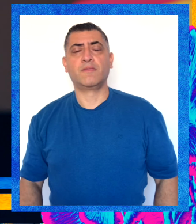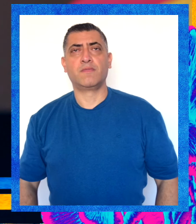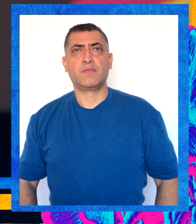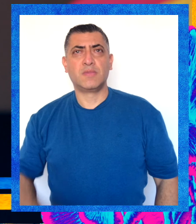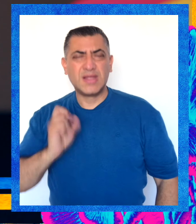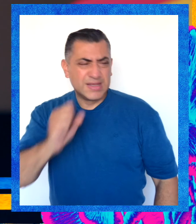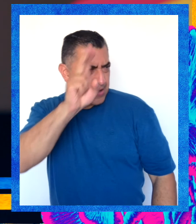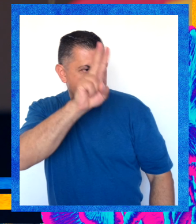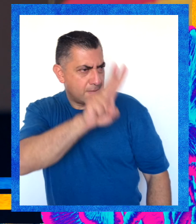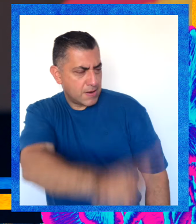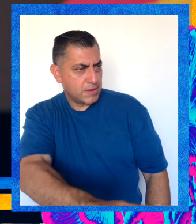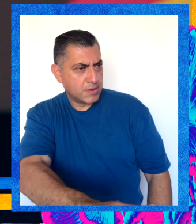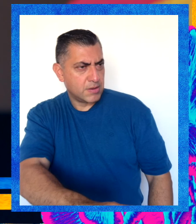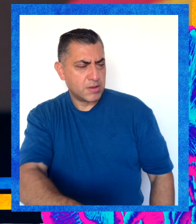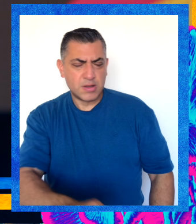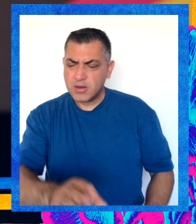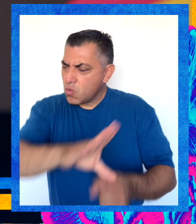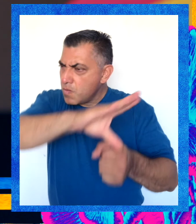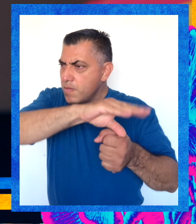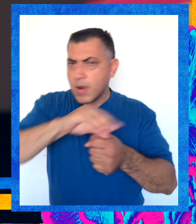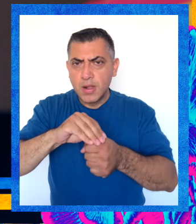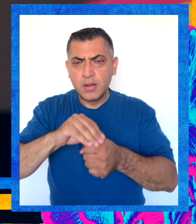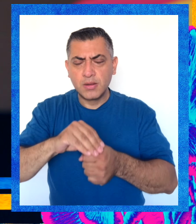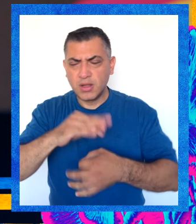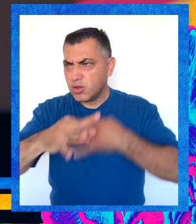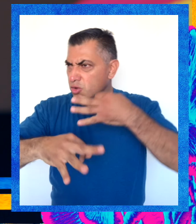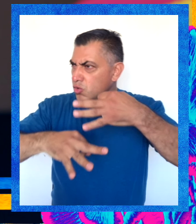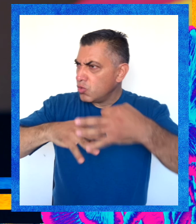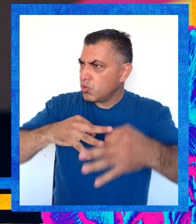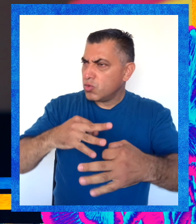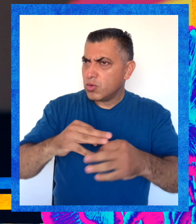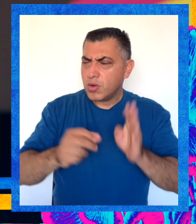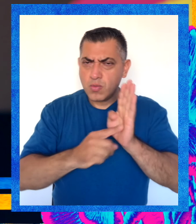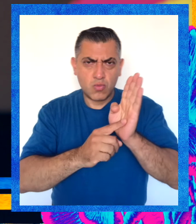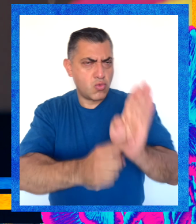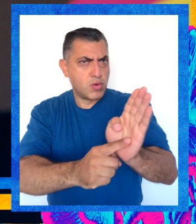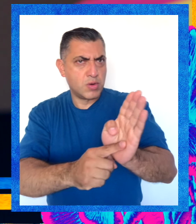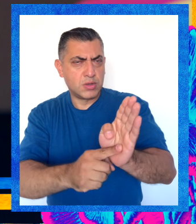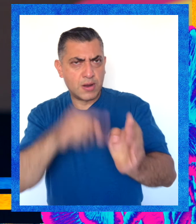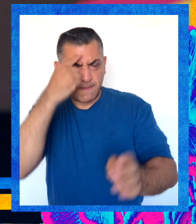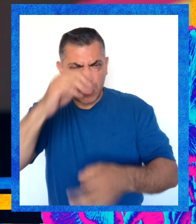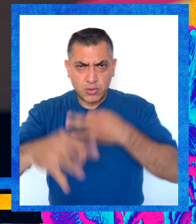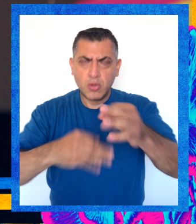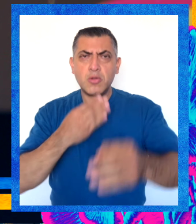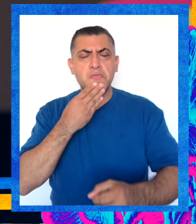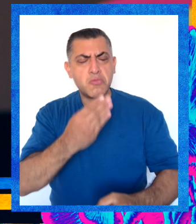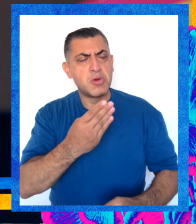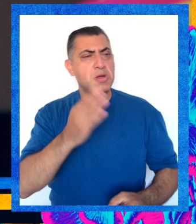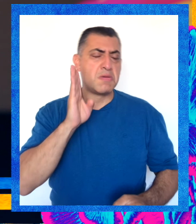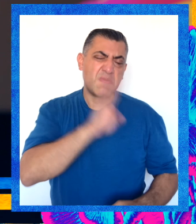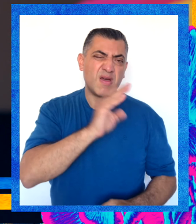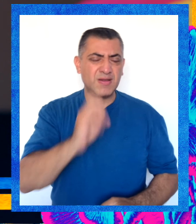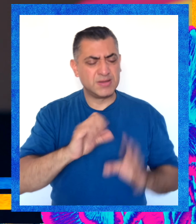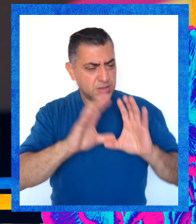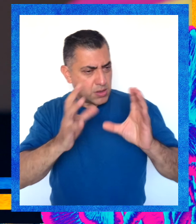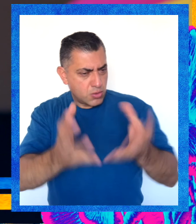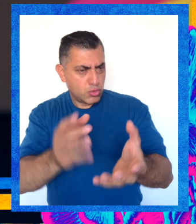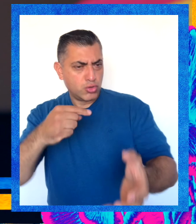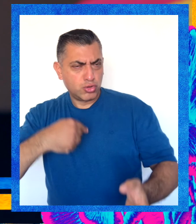esa verdad que es absoluta total y es la referencia para todo lo bueno y lo malo de este planeta